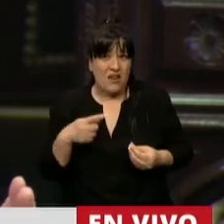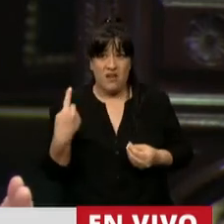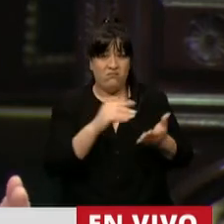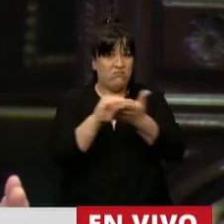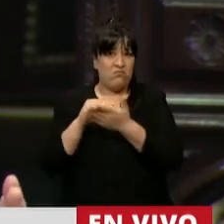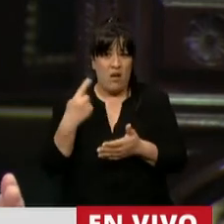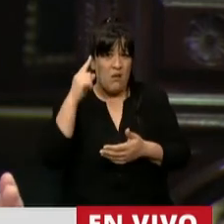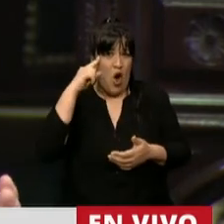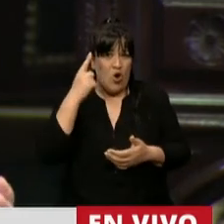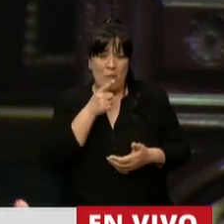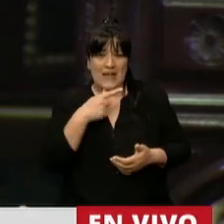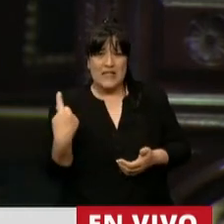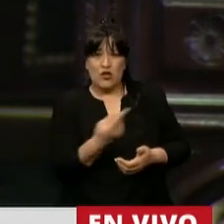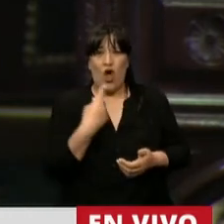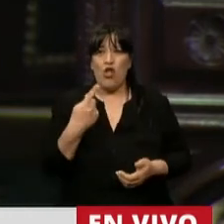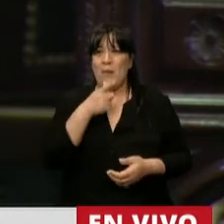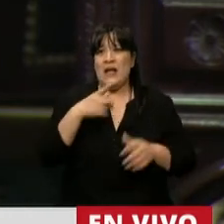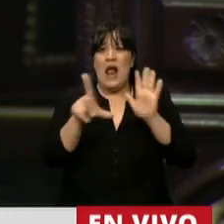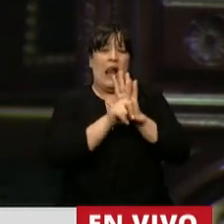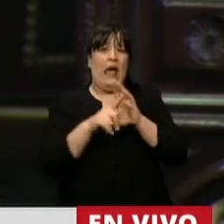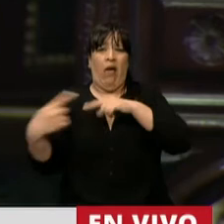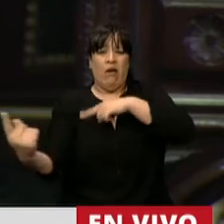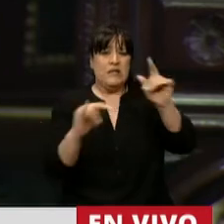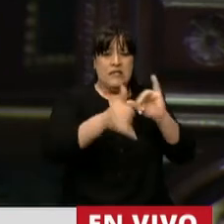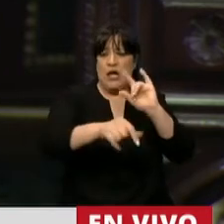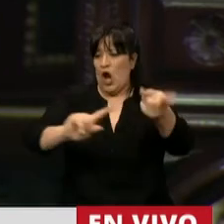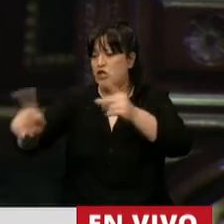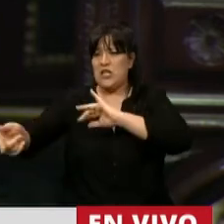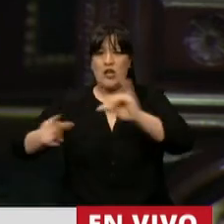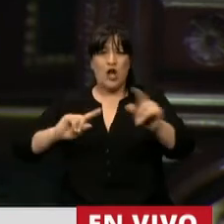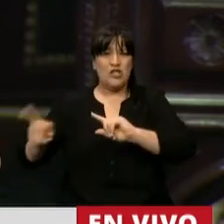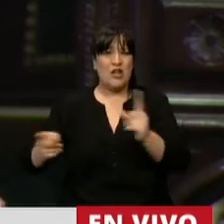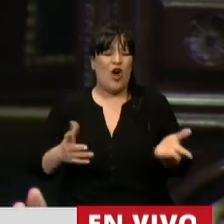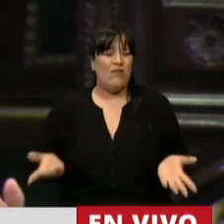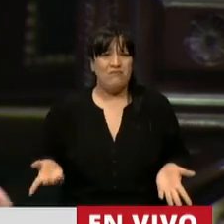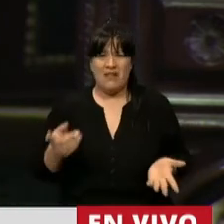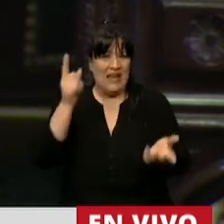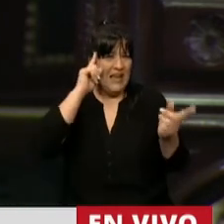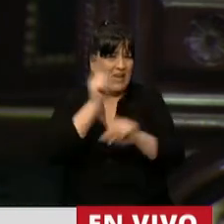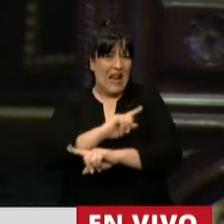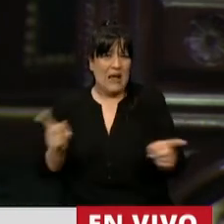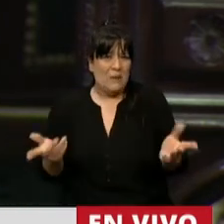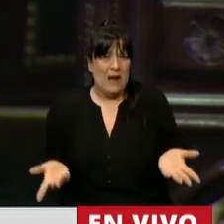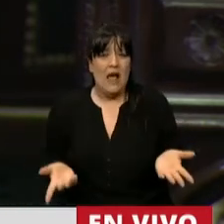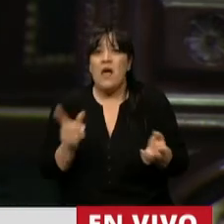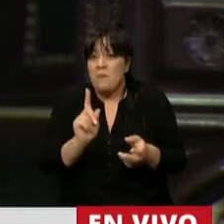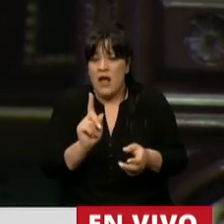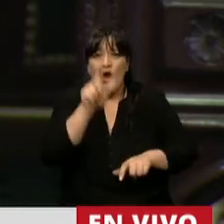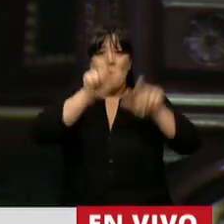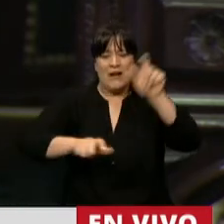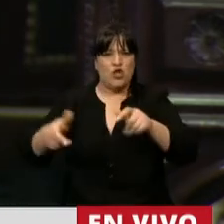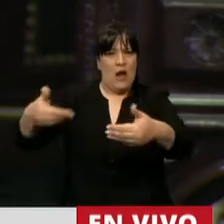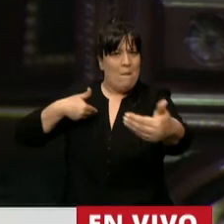legisladores más locos del mundo. Andamos con las leyes de acá para allá, en loop. Increíble. Mientras tanto, la gente